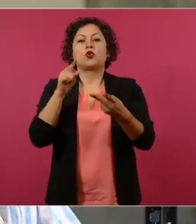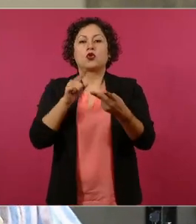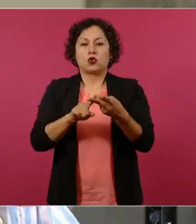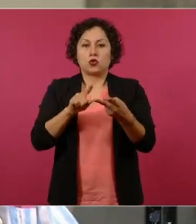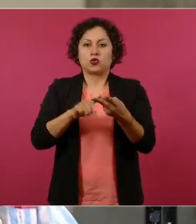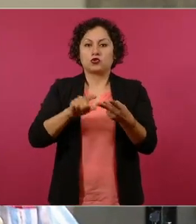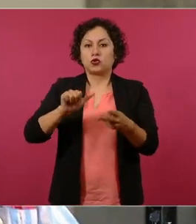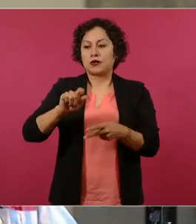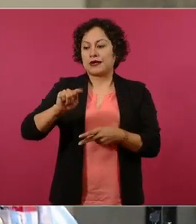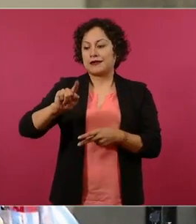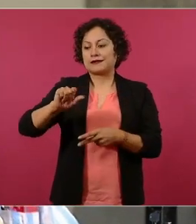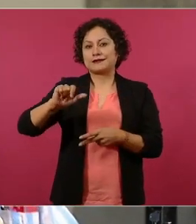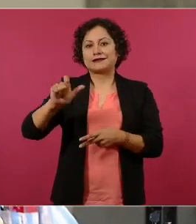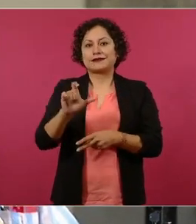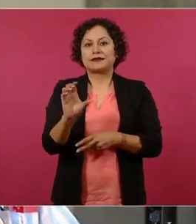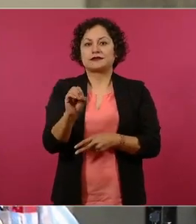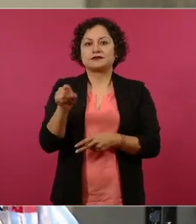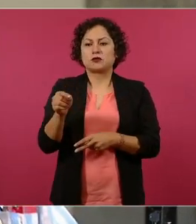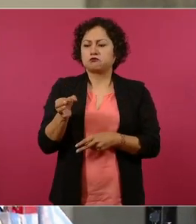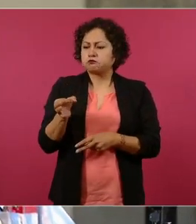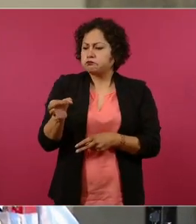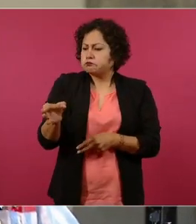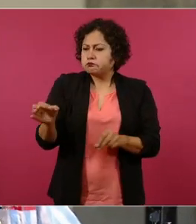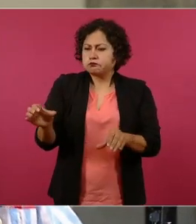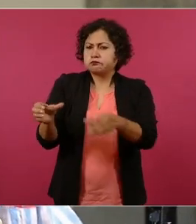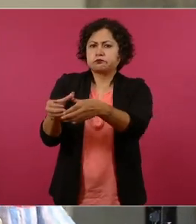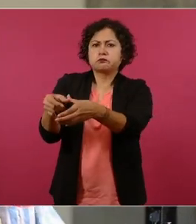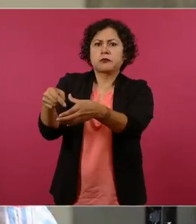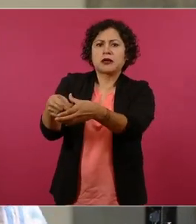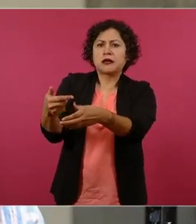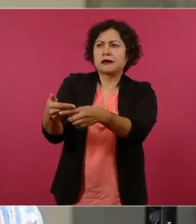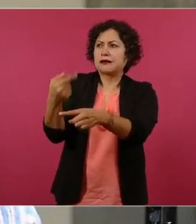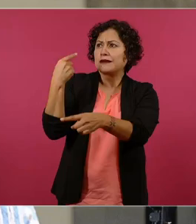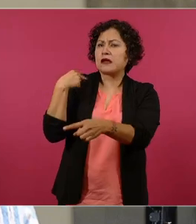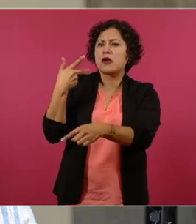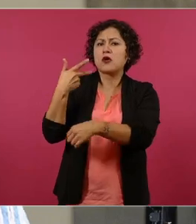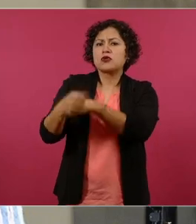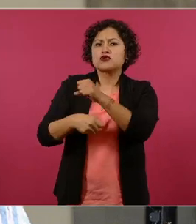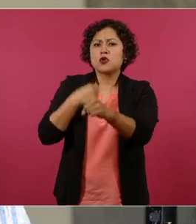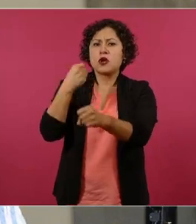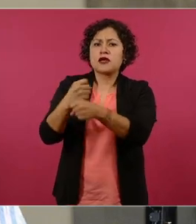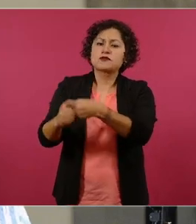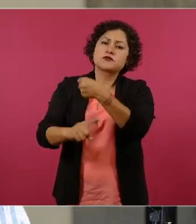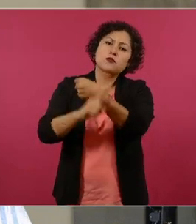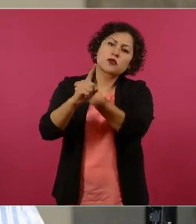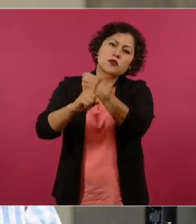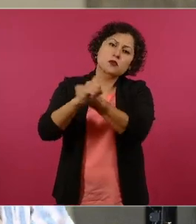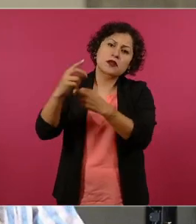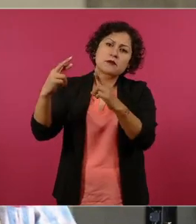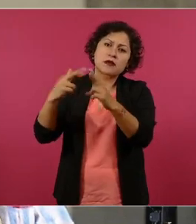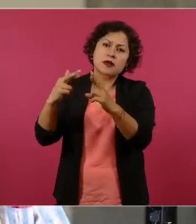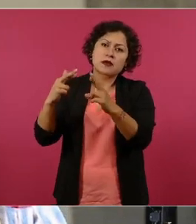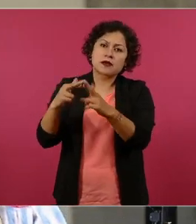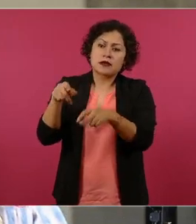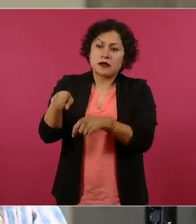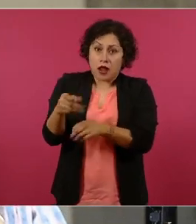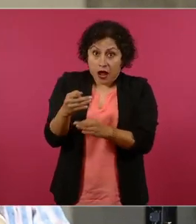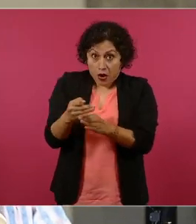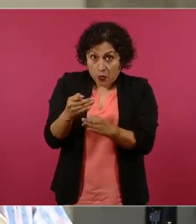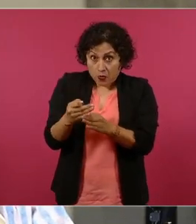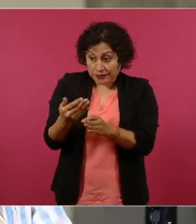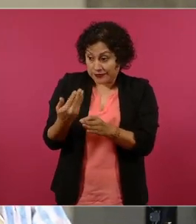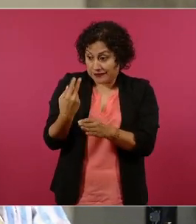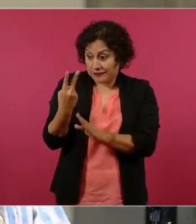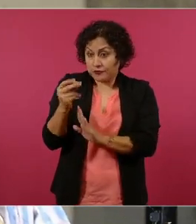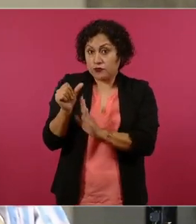aclisco una comunidad muy pequeña que lleva 8 años en un conflicto religioso que en estos momentos tiene ya casi dos meses con la